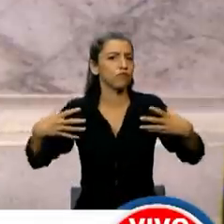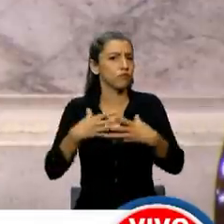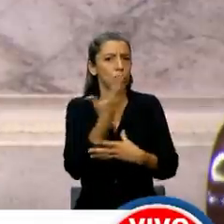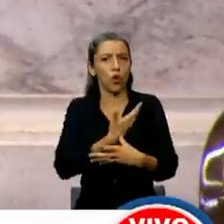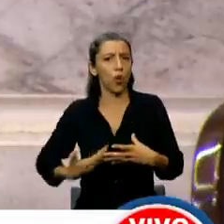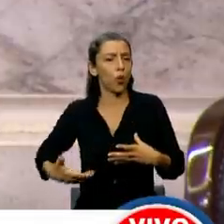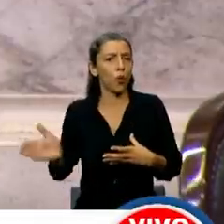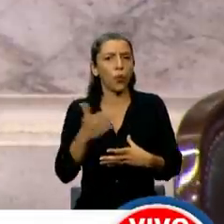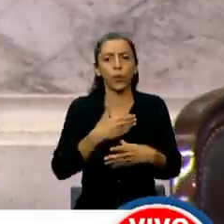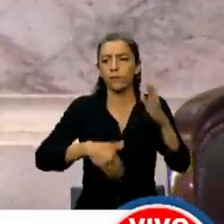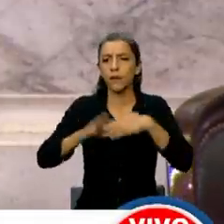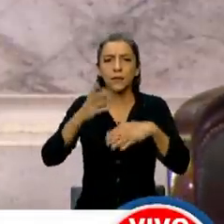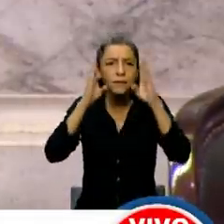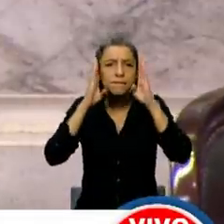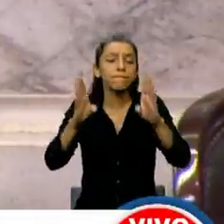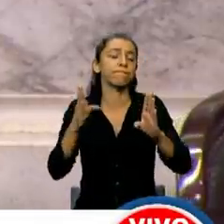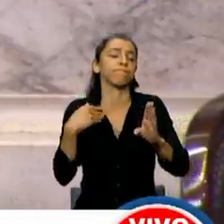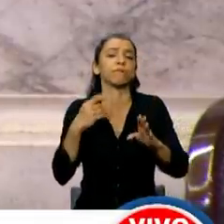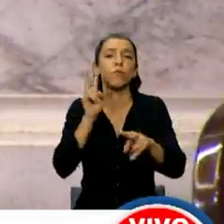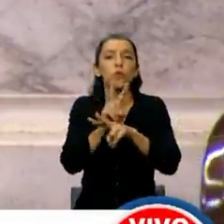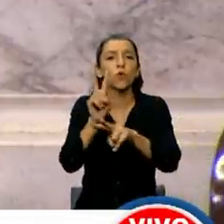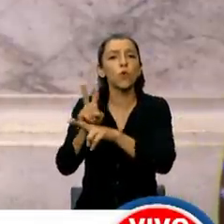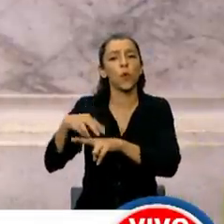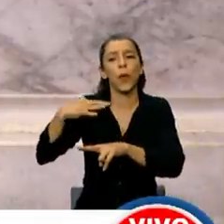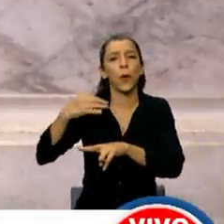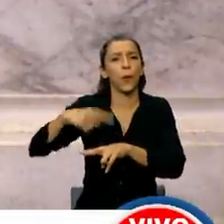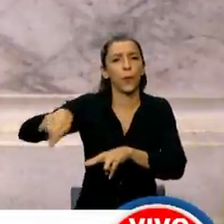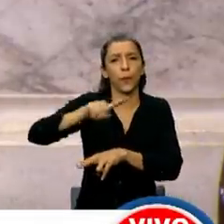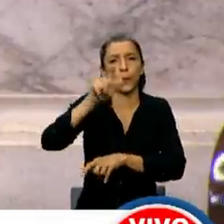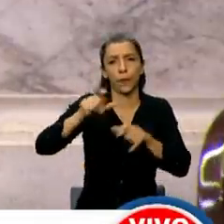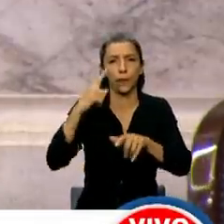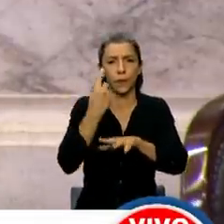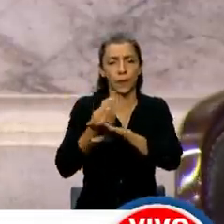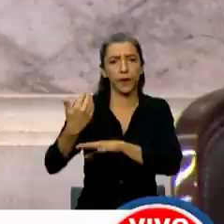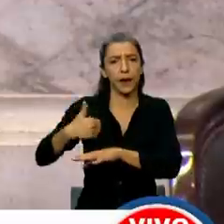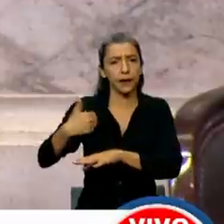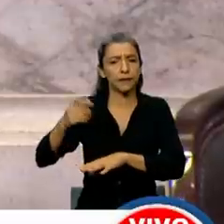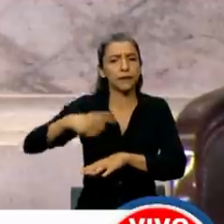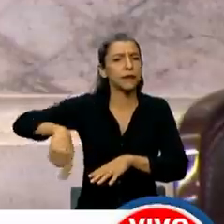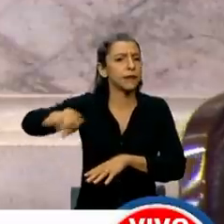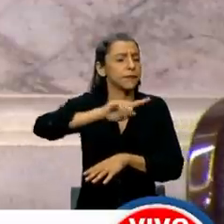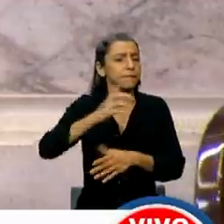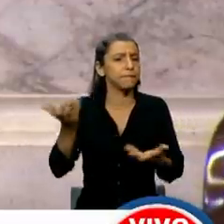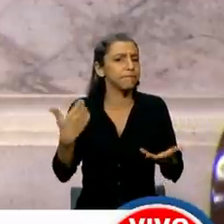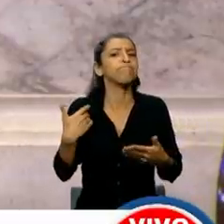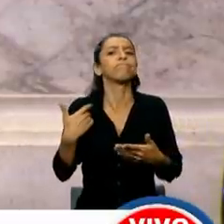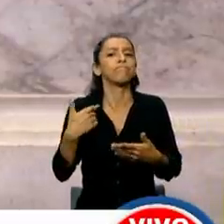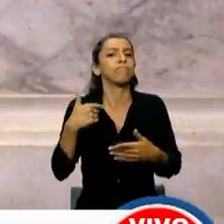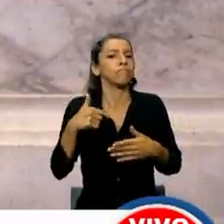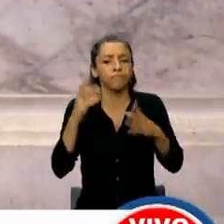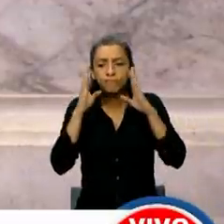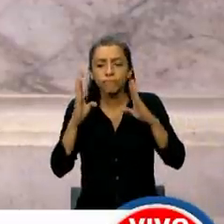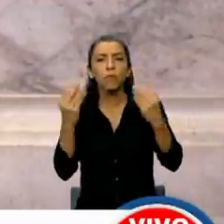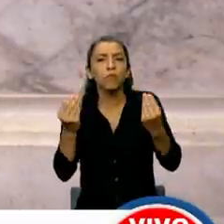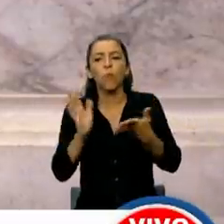priorizaron la vida de los argentinos y las argentinas que hicieron una inversión histórica en infraestructura de salud